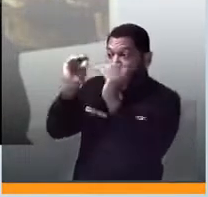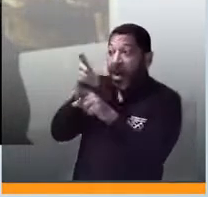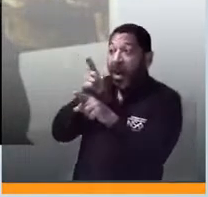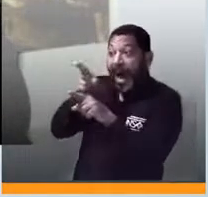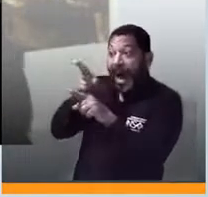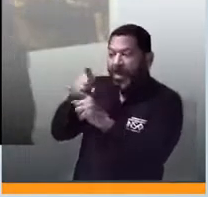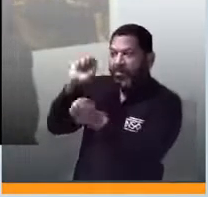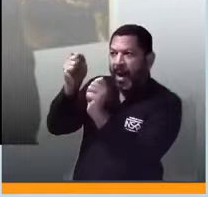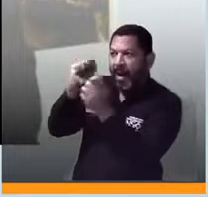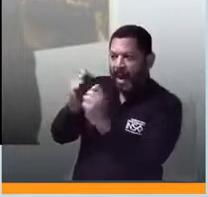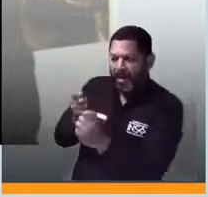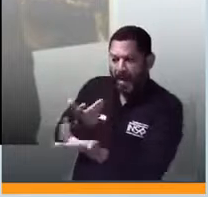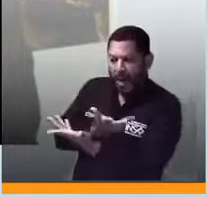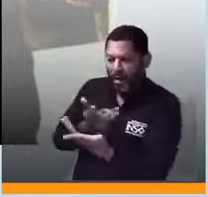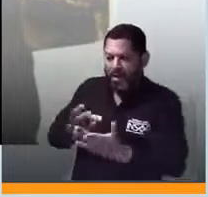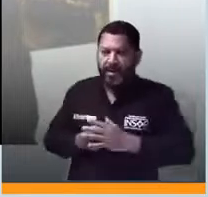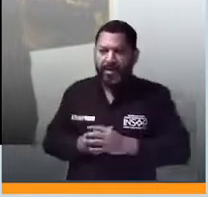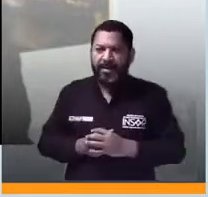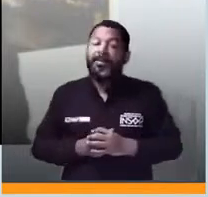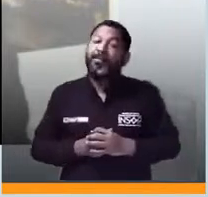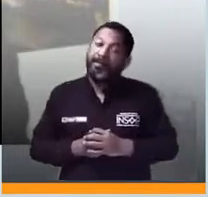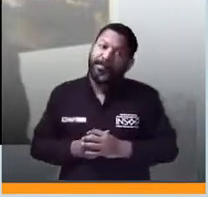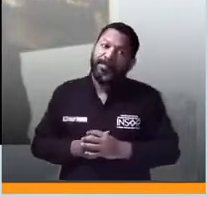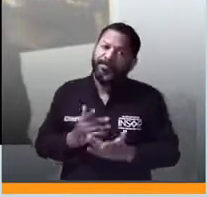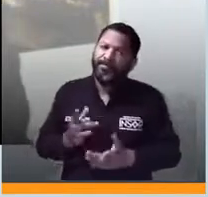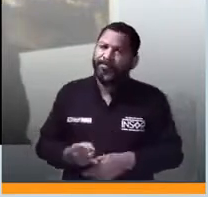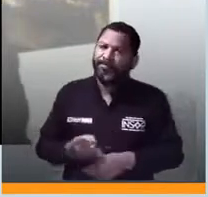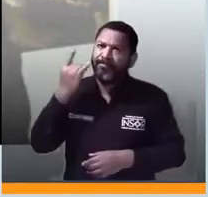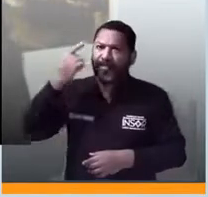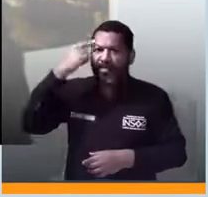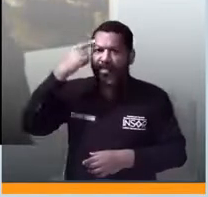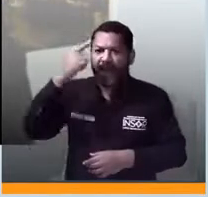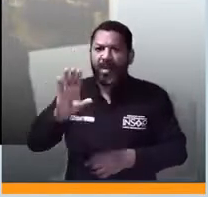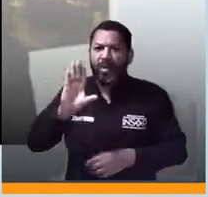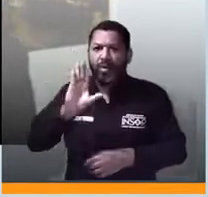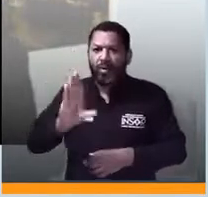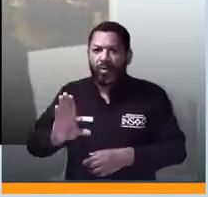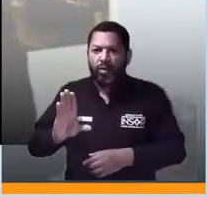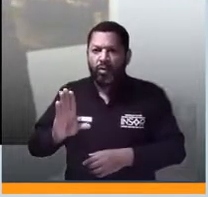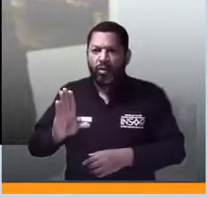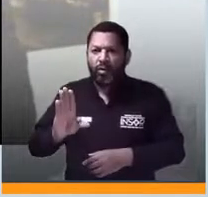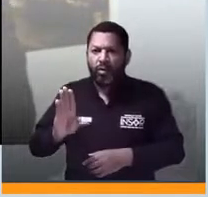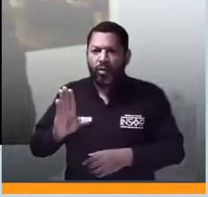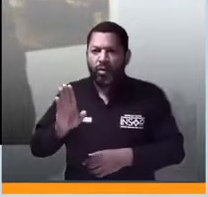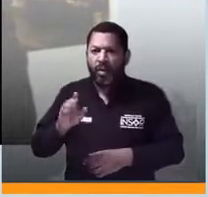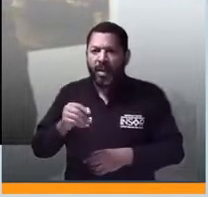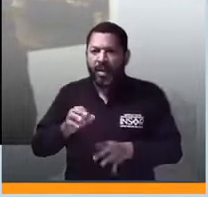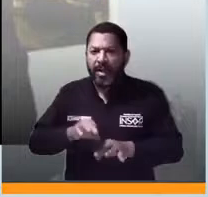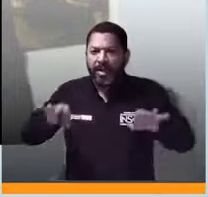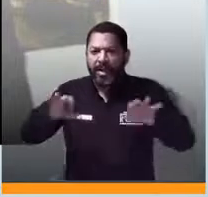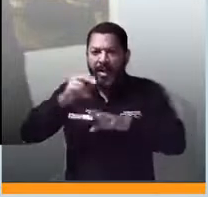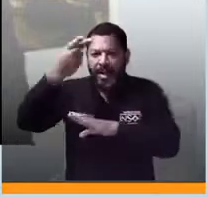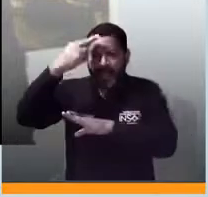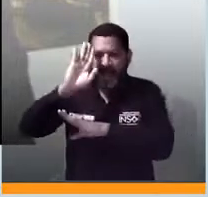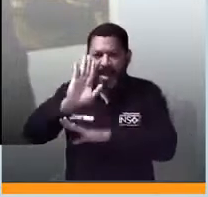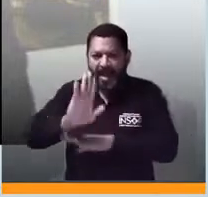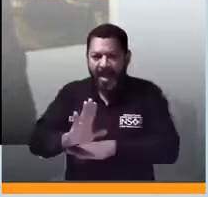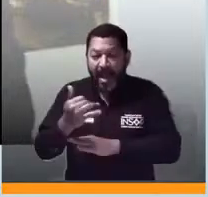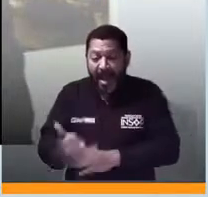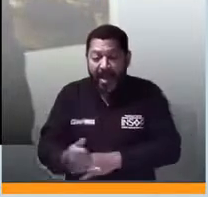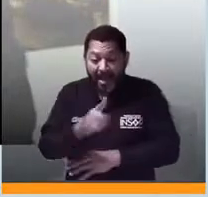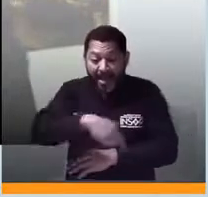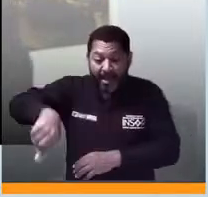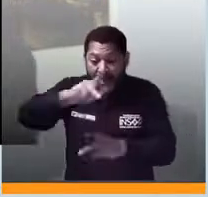Y bueno, qué importante es ver la mirada de la CITETU, porque aquí quizás el trabajo que se ha venido realizando con